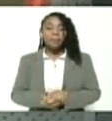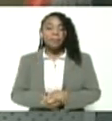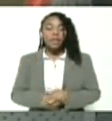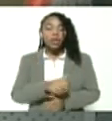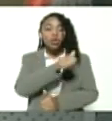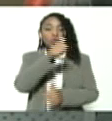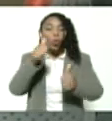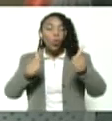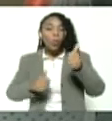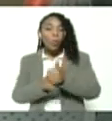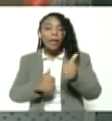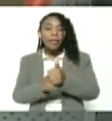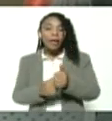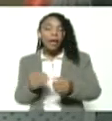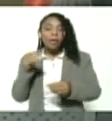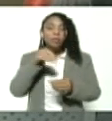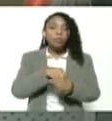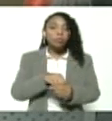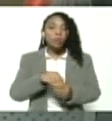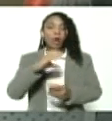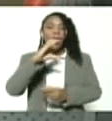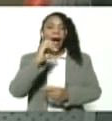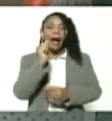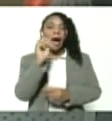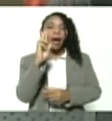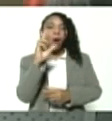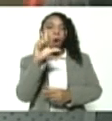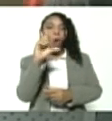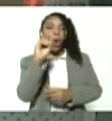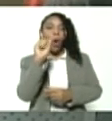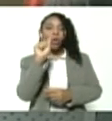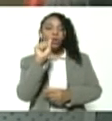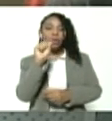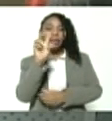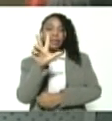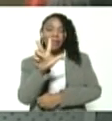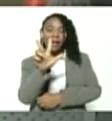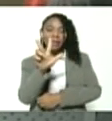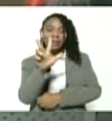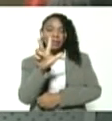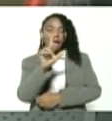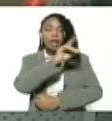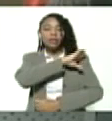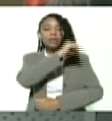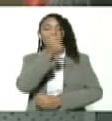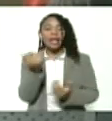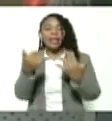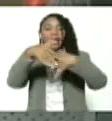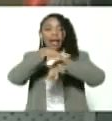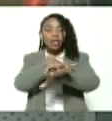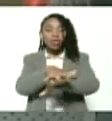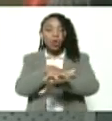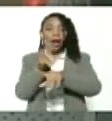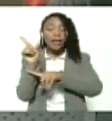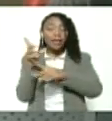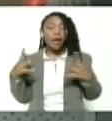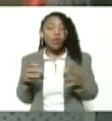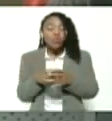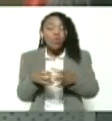suplente incorporado Carlos Quintero. Son los tres rectores que integrarán esta